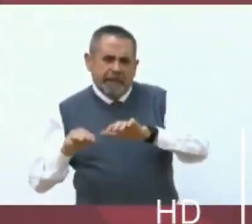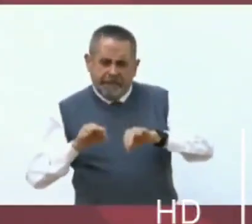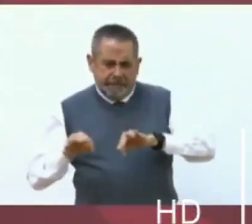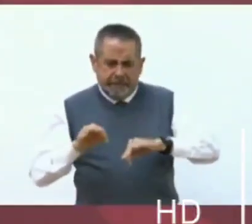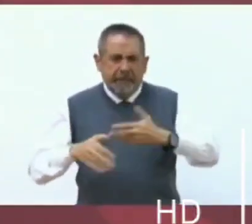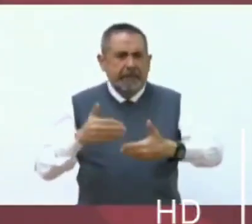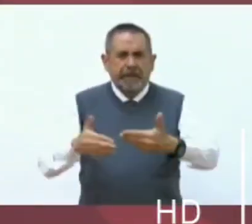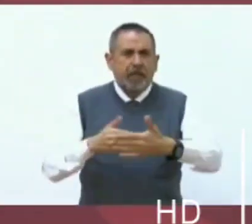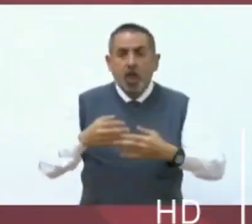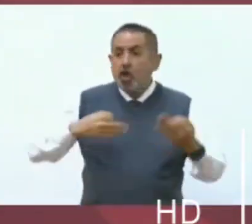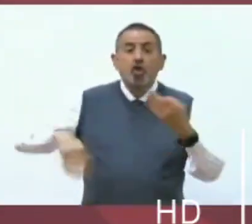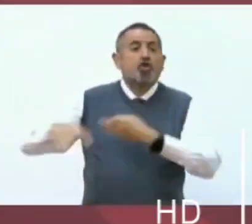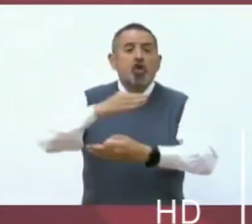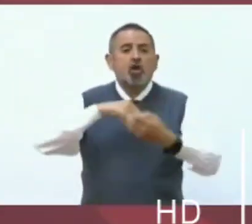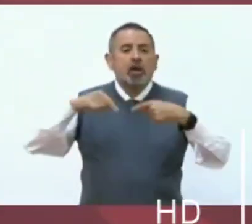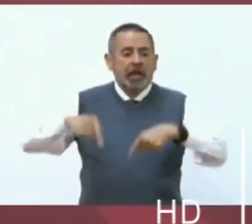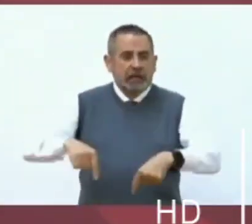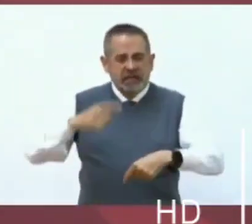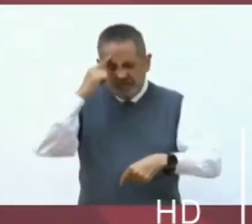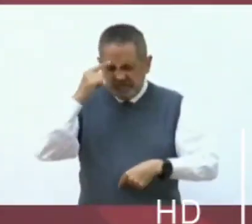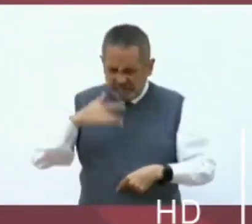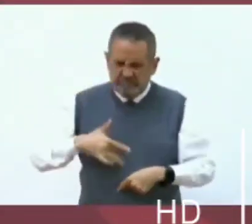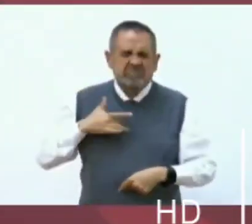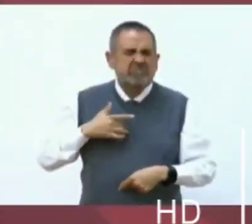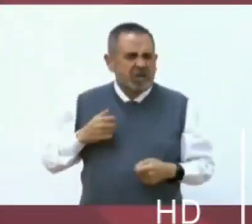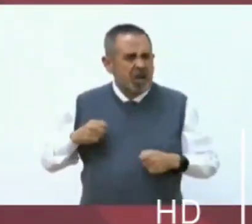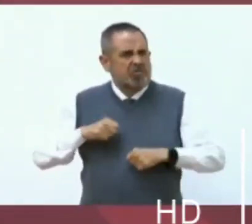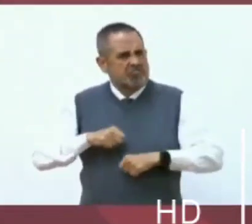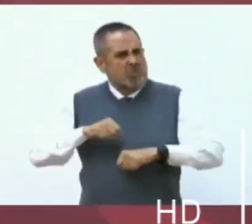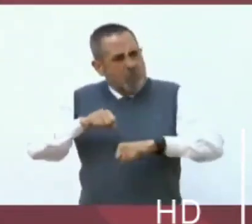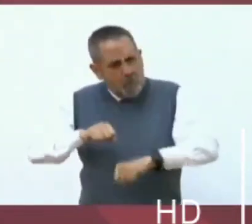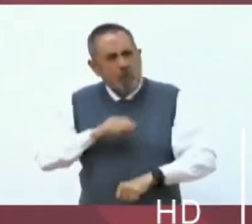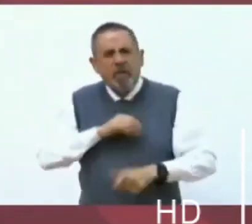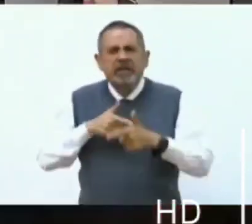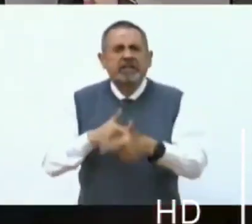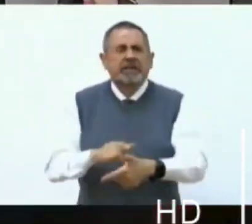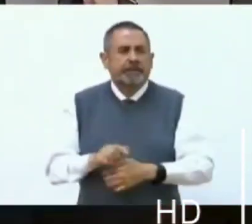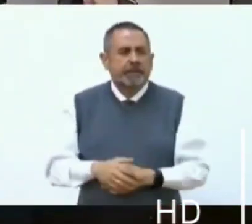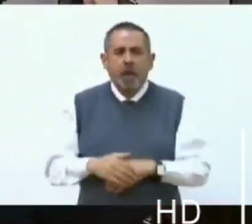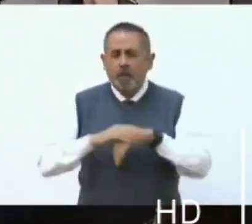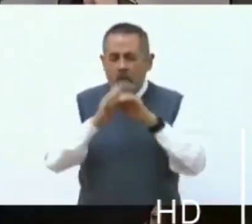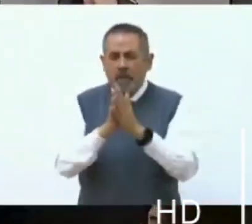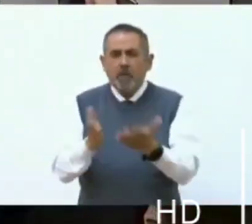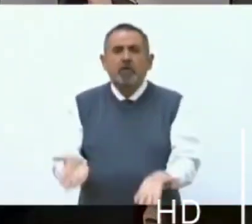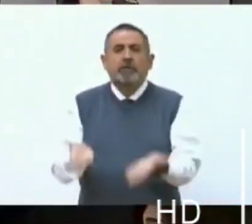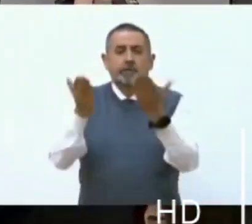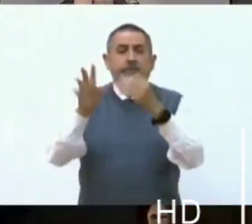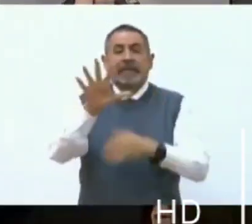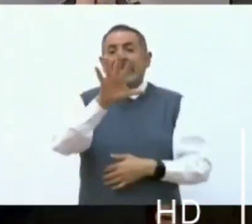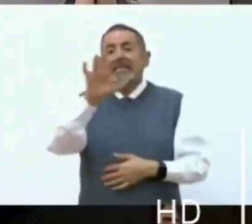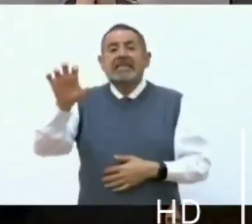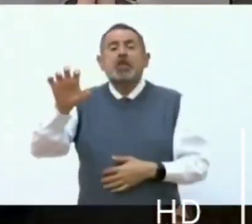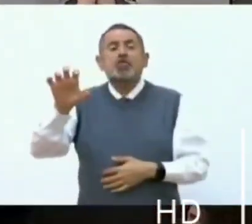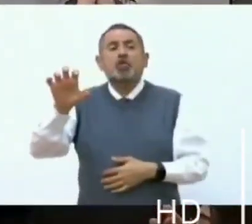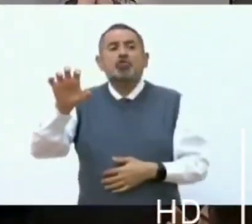Todos estamos hoy aquí con la bata puesta. Por favor, pónganse de pie. Los